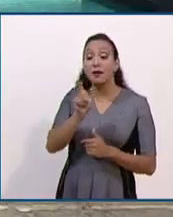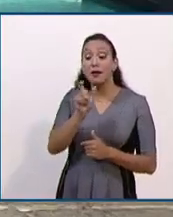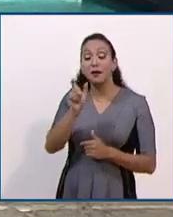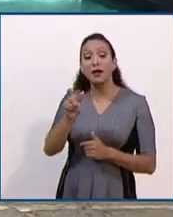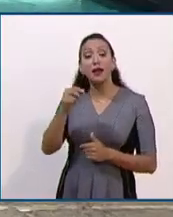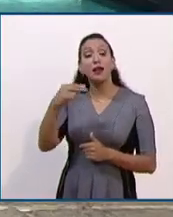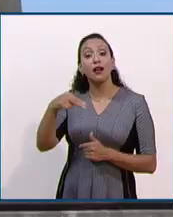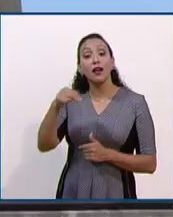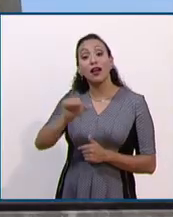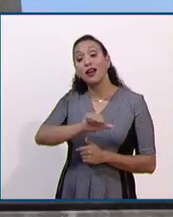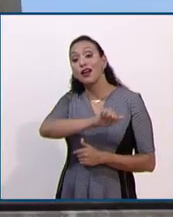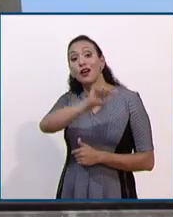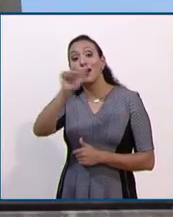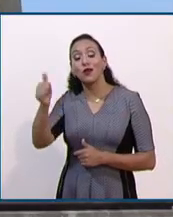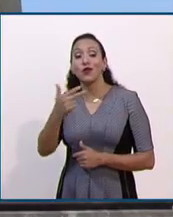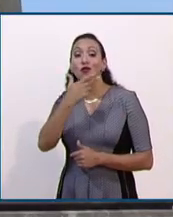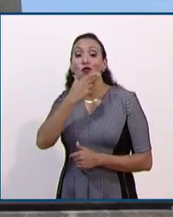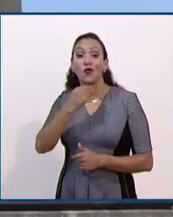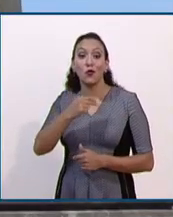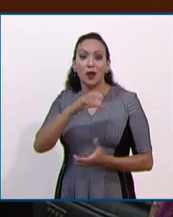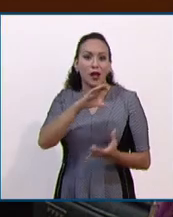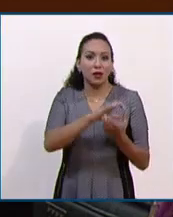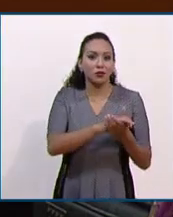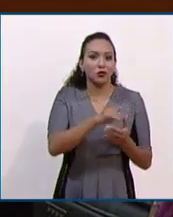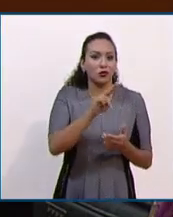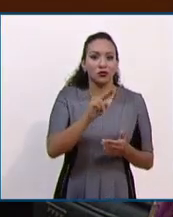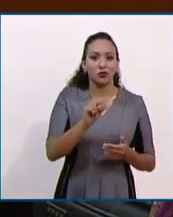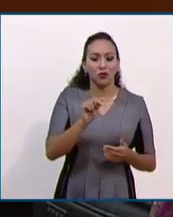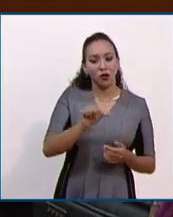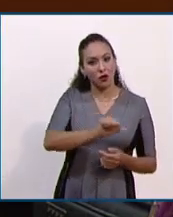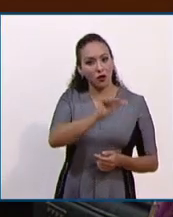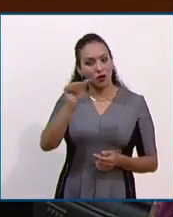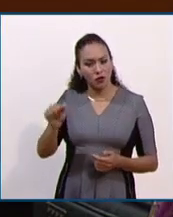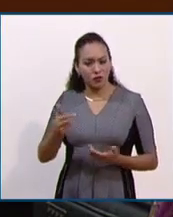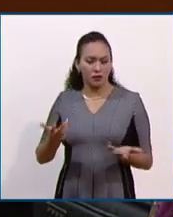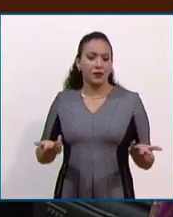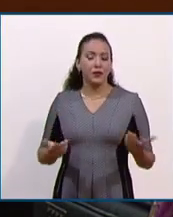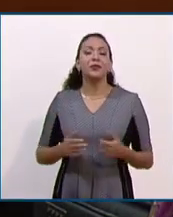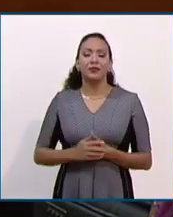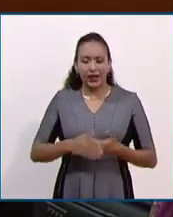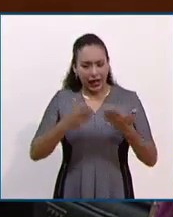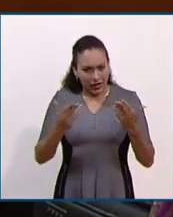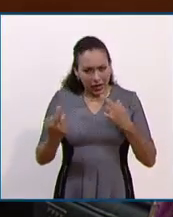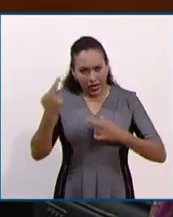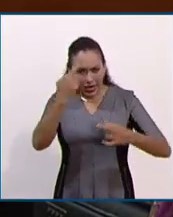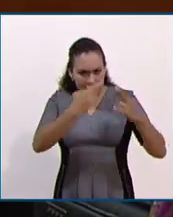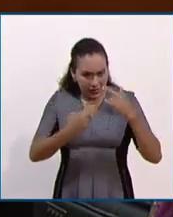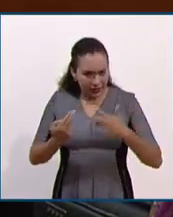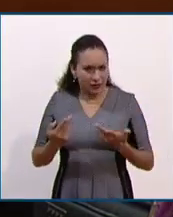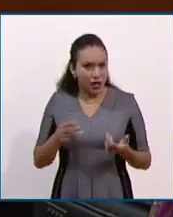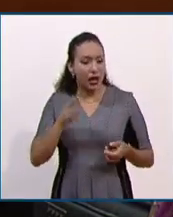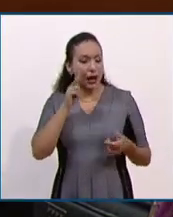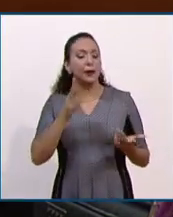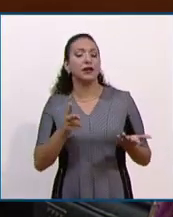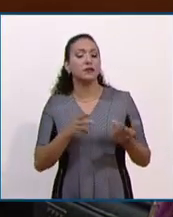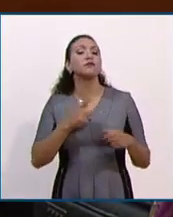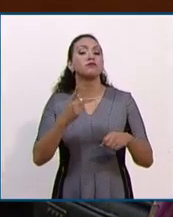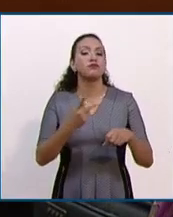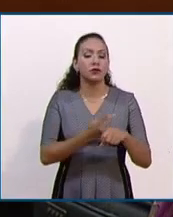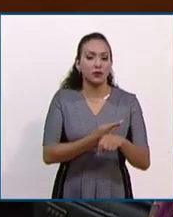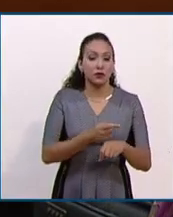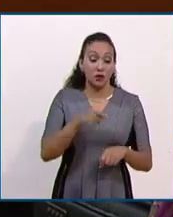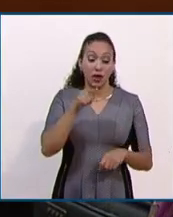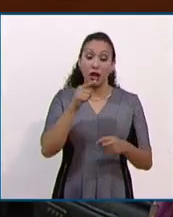hombre distinto al de su esposo. Estas normas se basan en un estereotipo de género vinculado con el estado